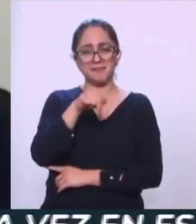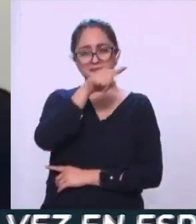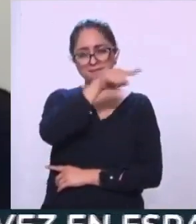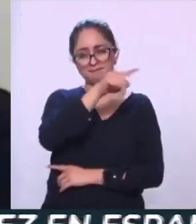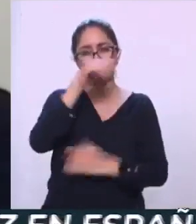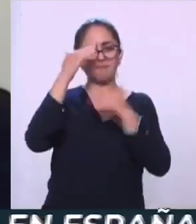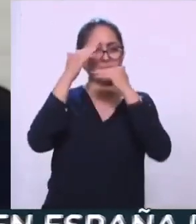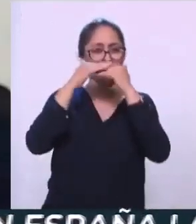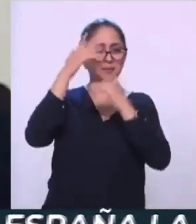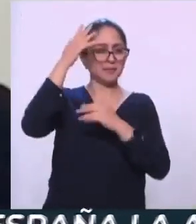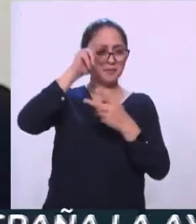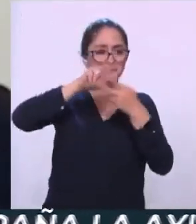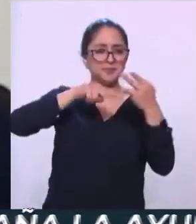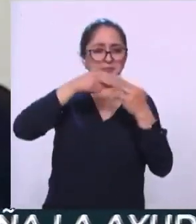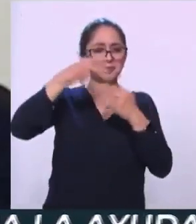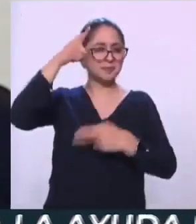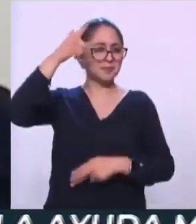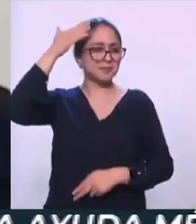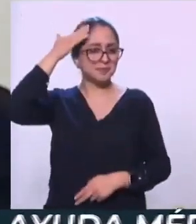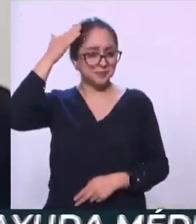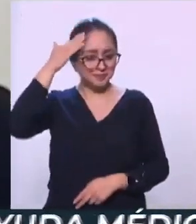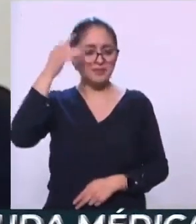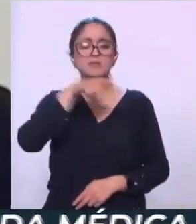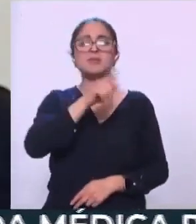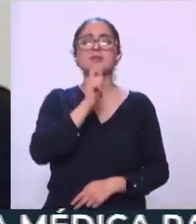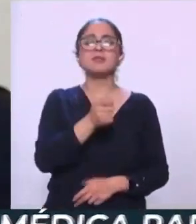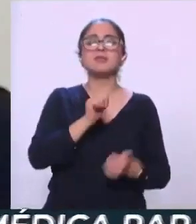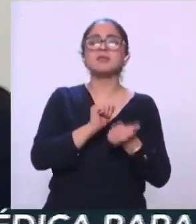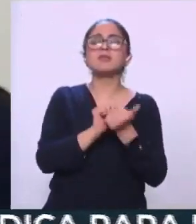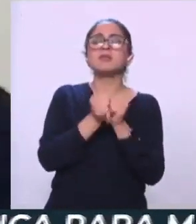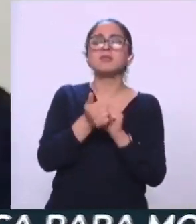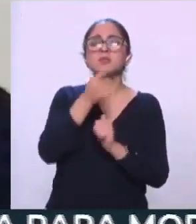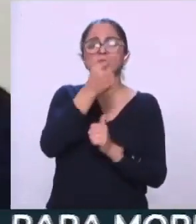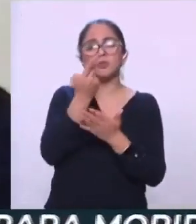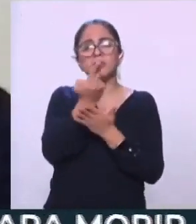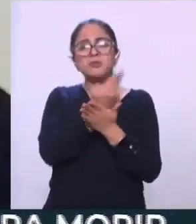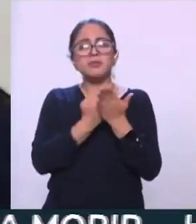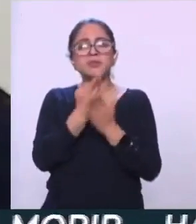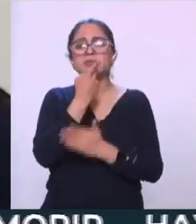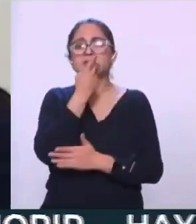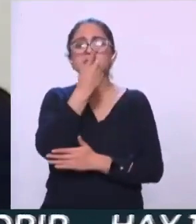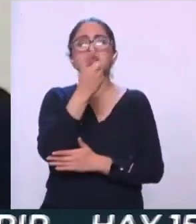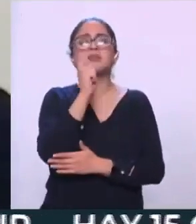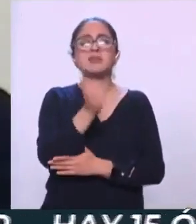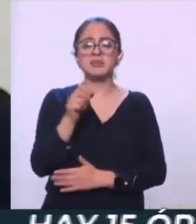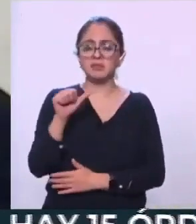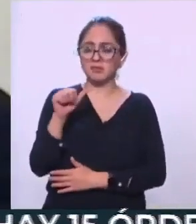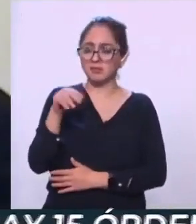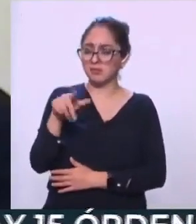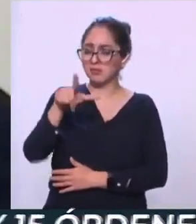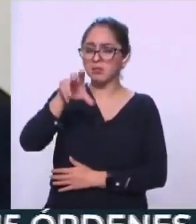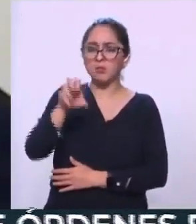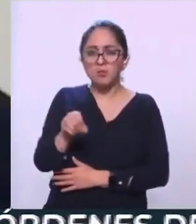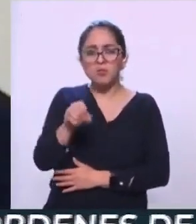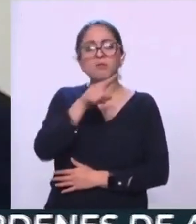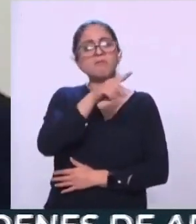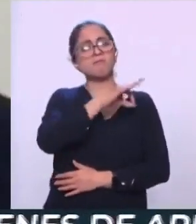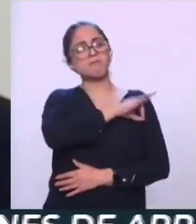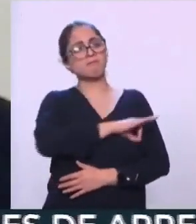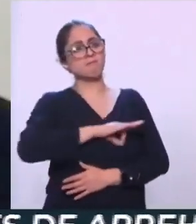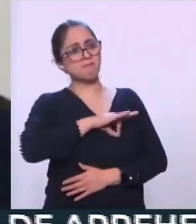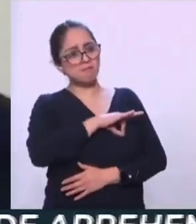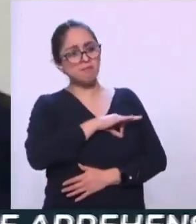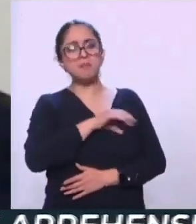el Monero Magú tiene que ver de cómo AMLO decide felicitar a Biden al mismo tiempo que lo